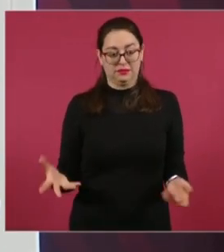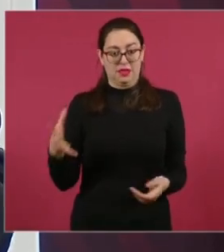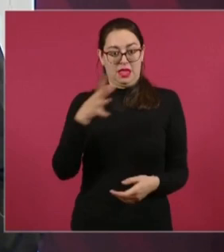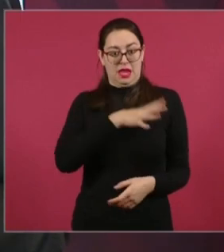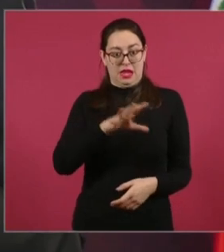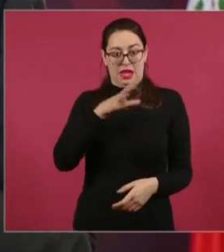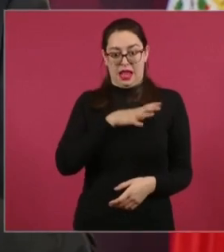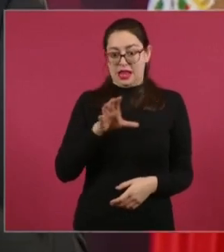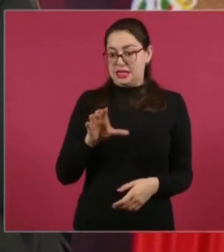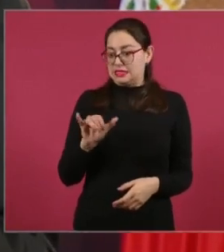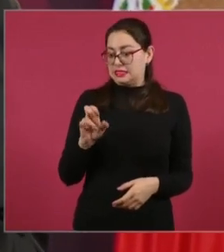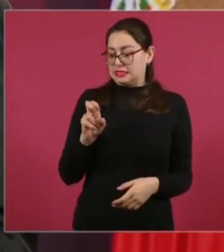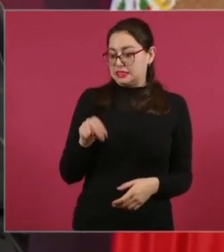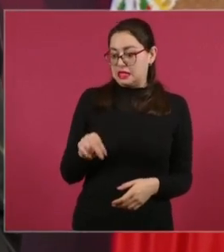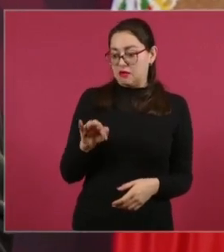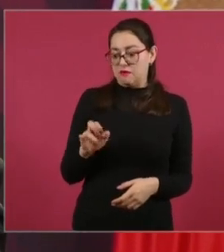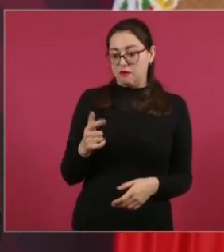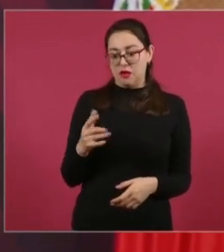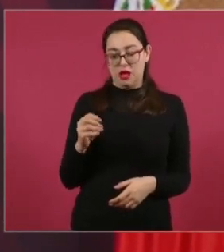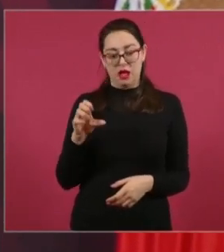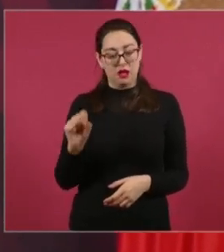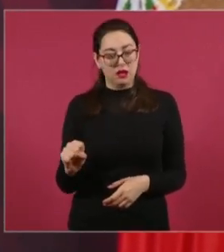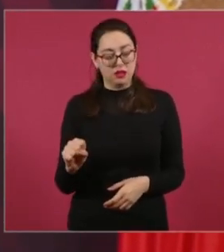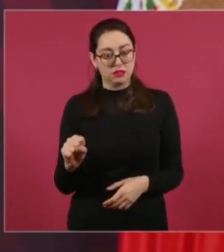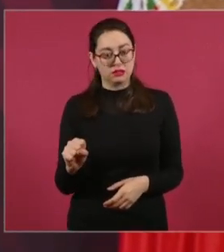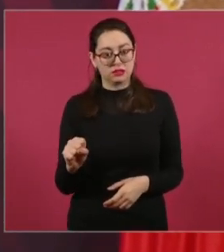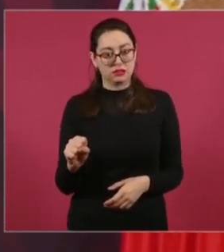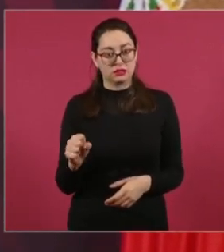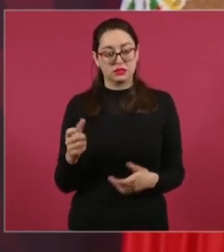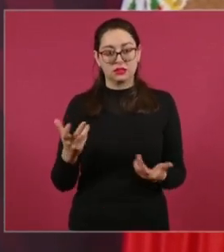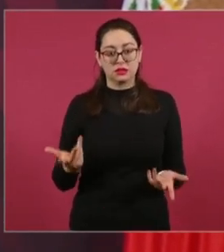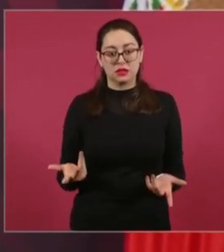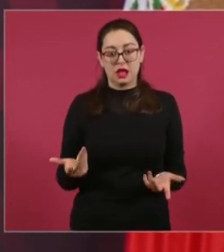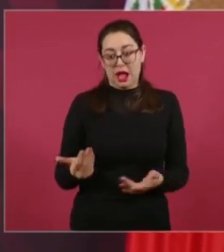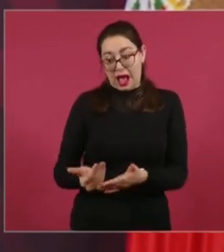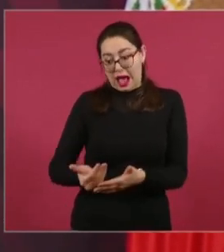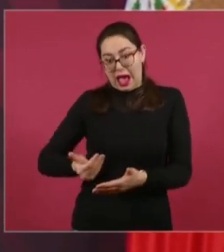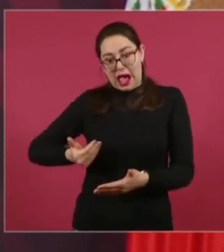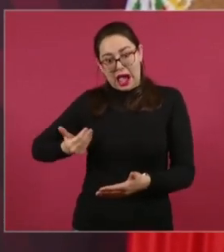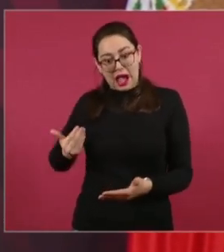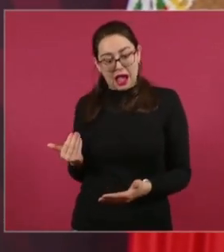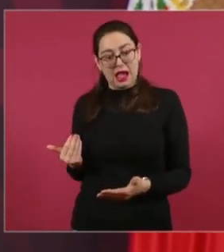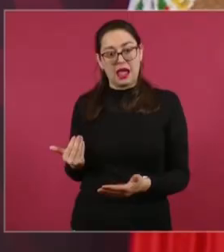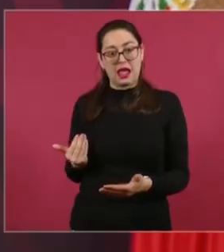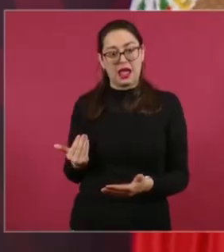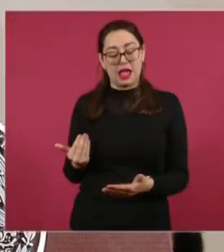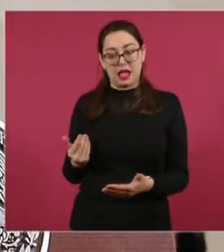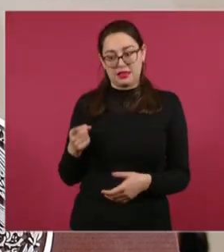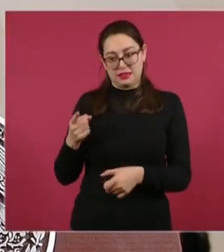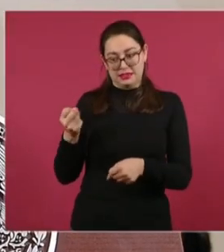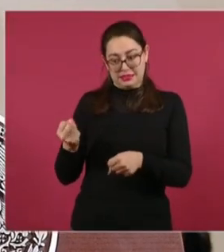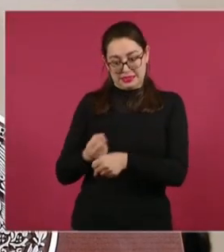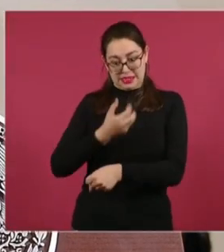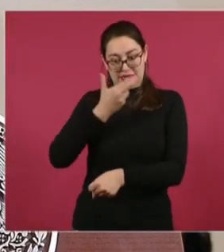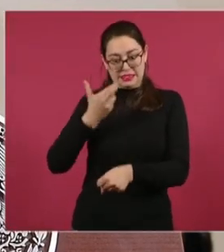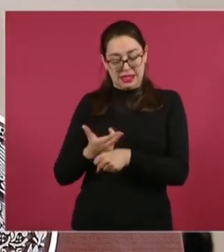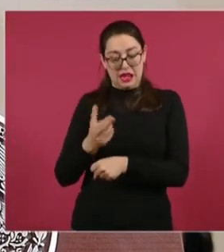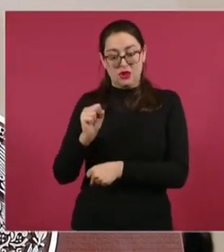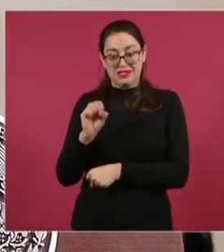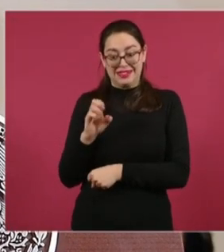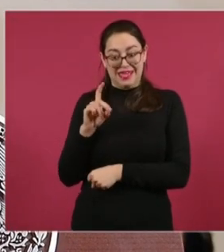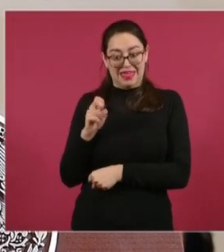unos meses antes era secretario de la